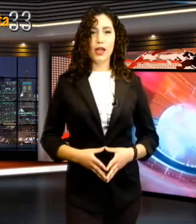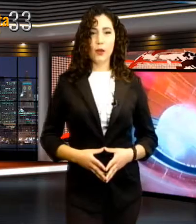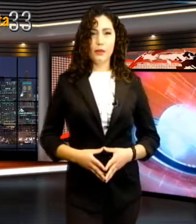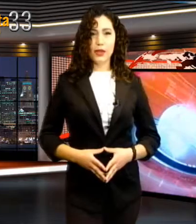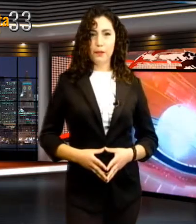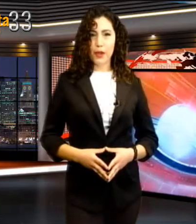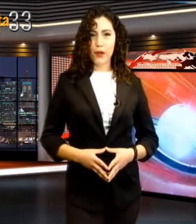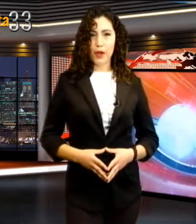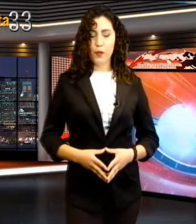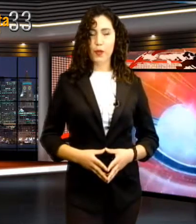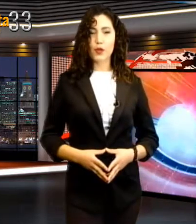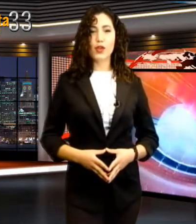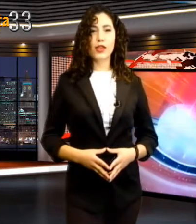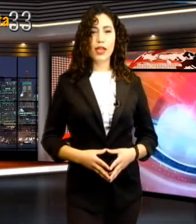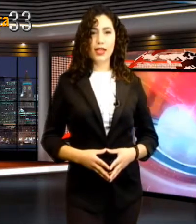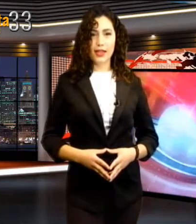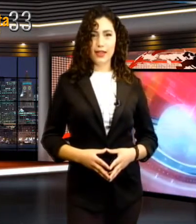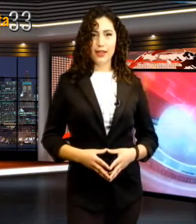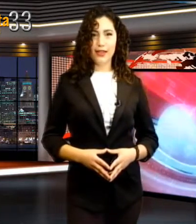nuestra página web